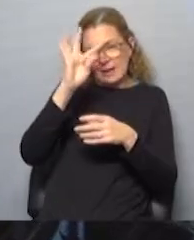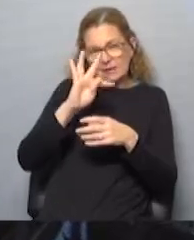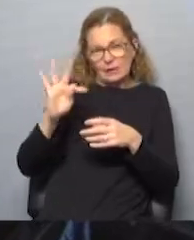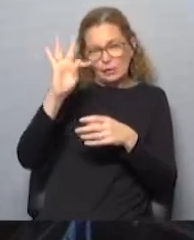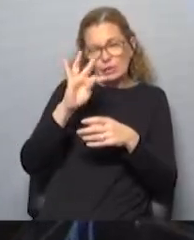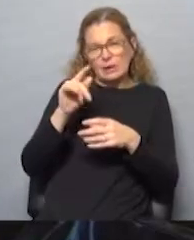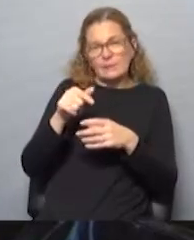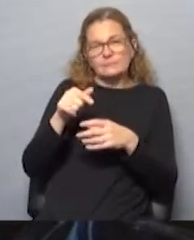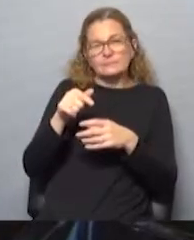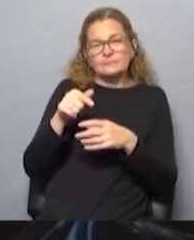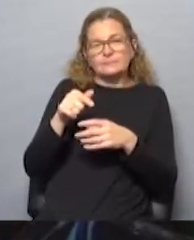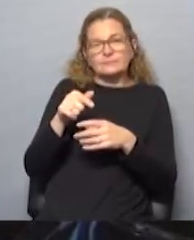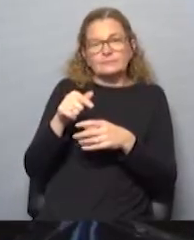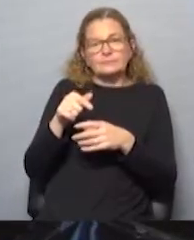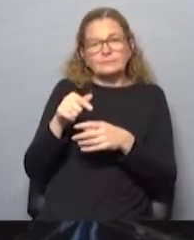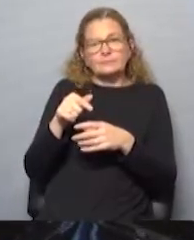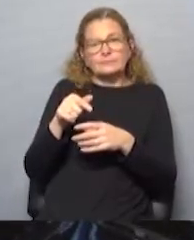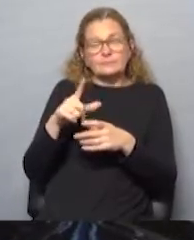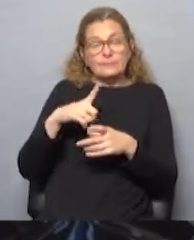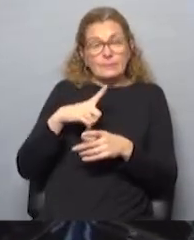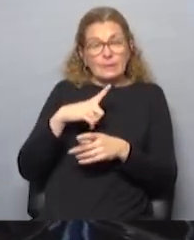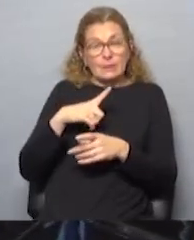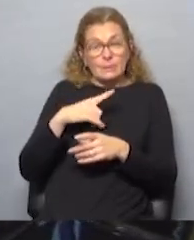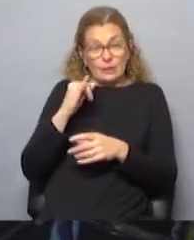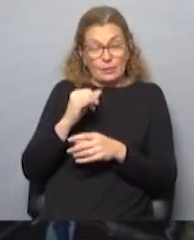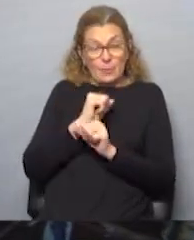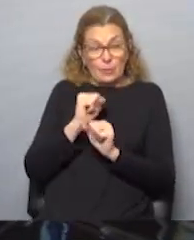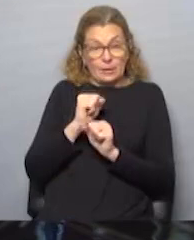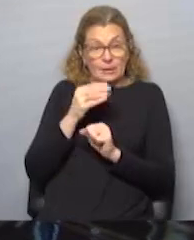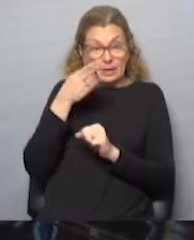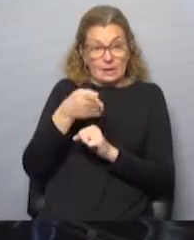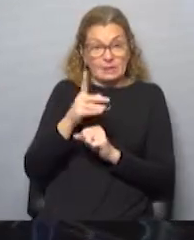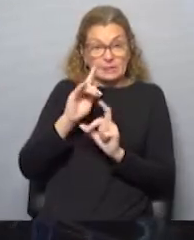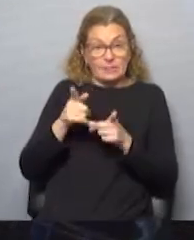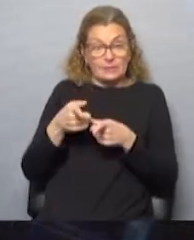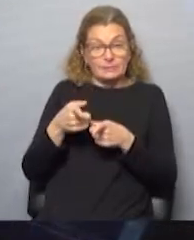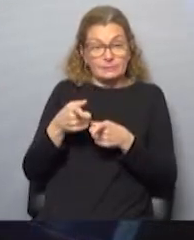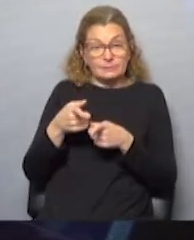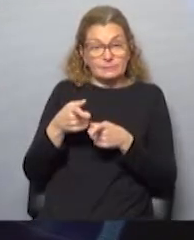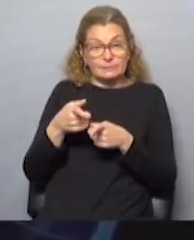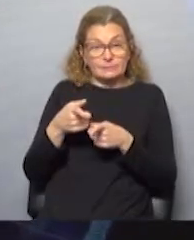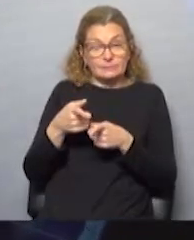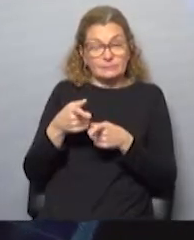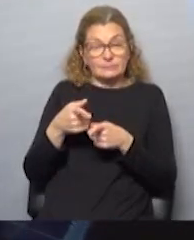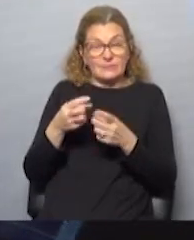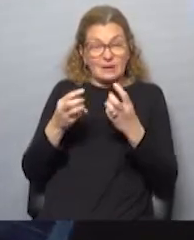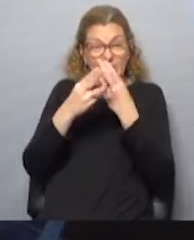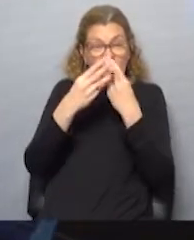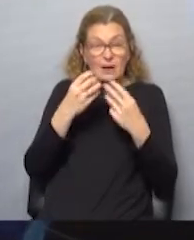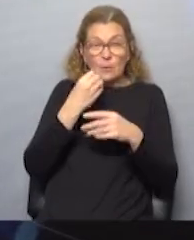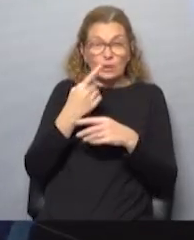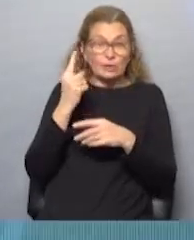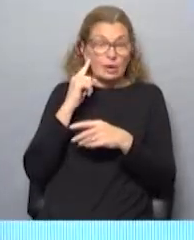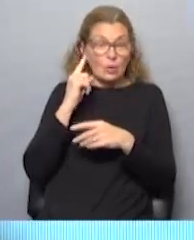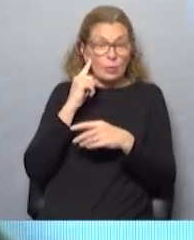todavía no esté esperamos poder también concurrir en general bueno te